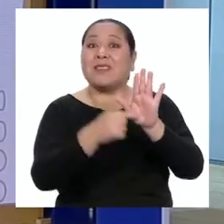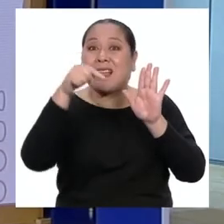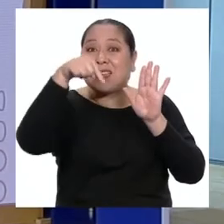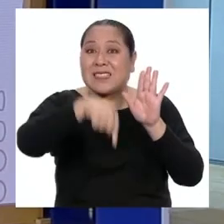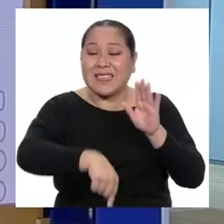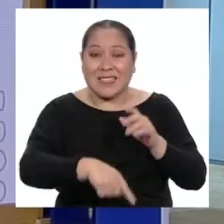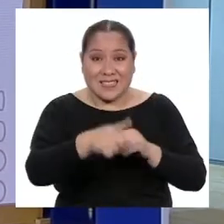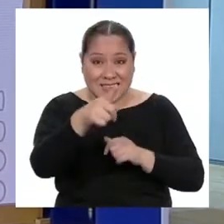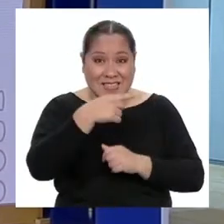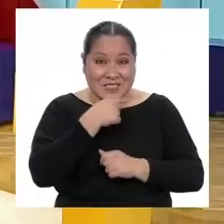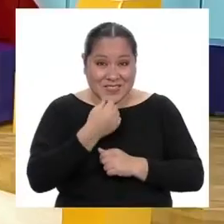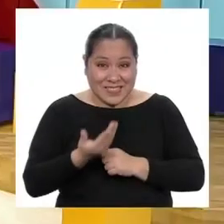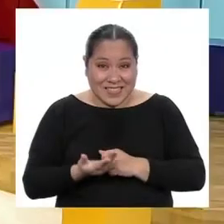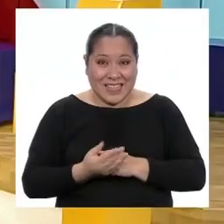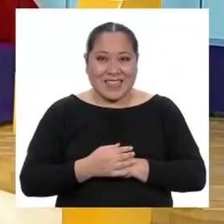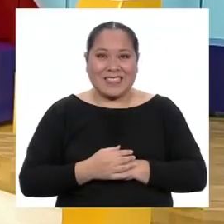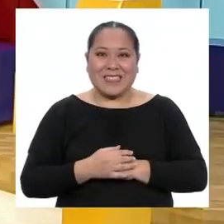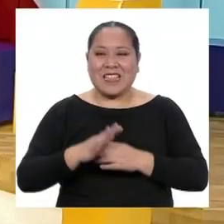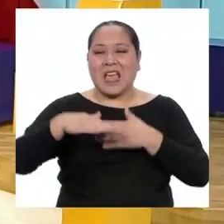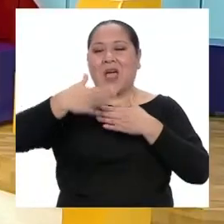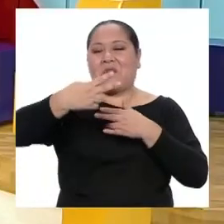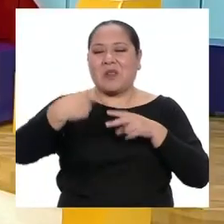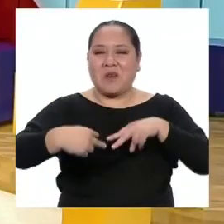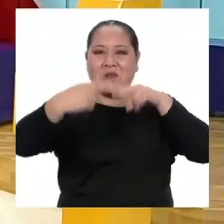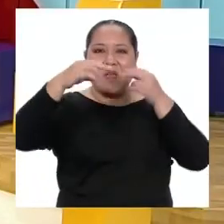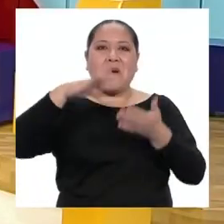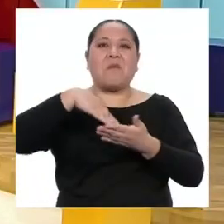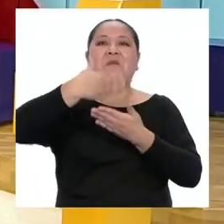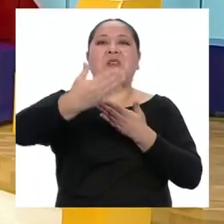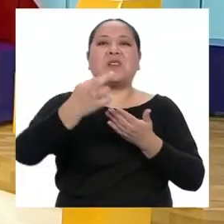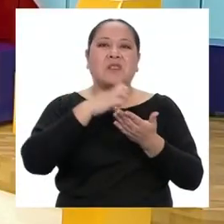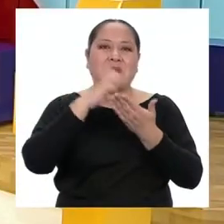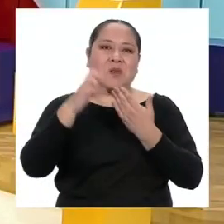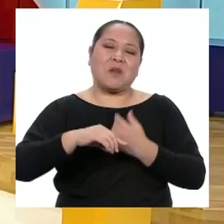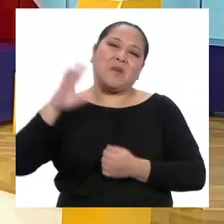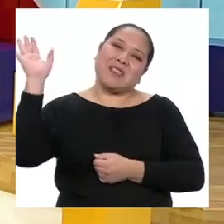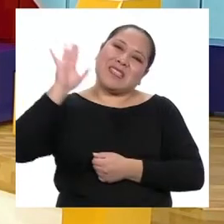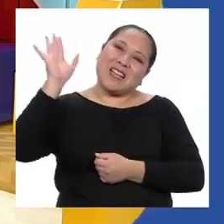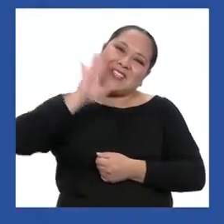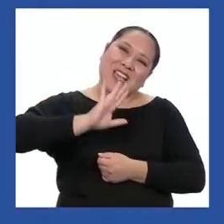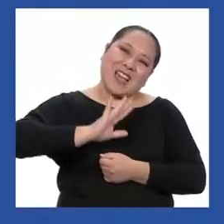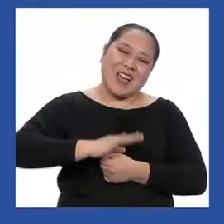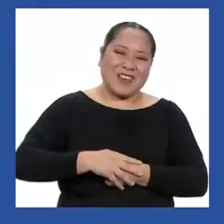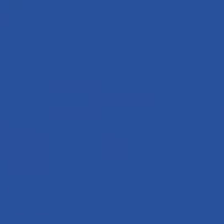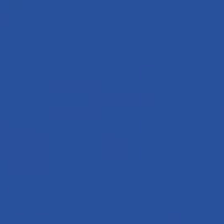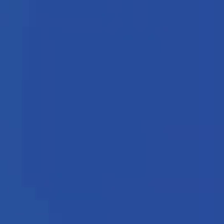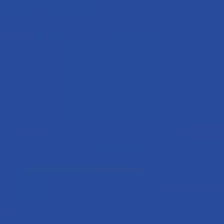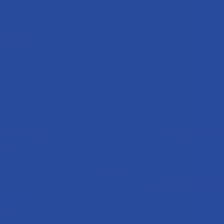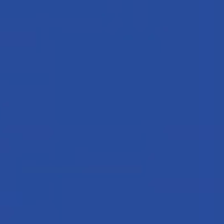¿Qué les parece? Nos vemos en el siguiente programa. ¡Chao, chao!